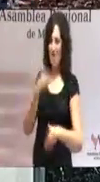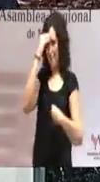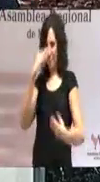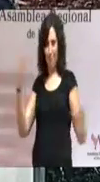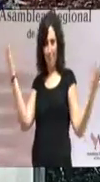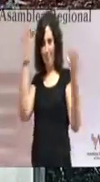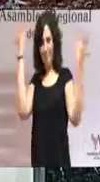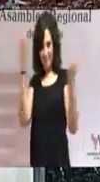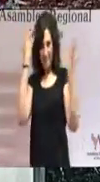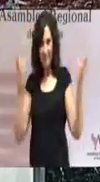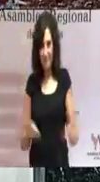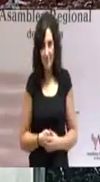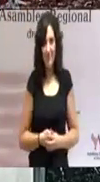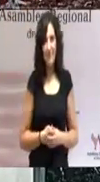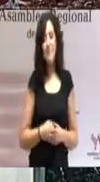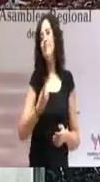Nosotros hemos utilizado